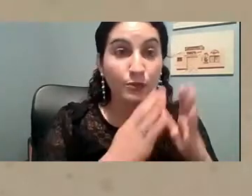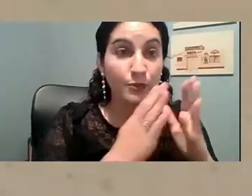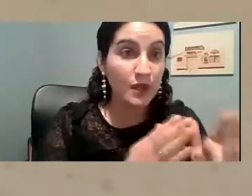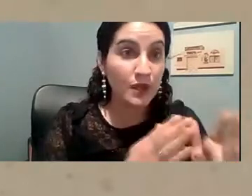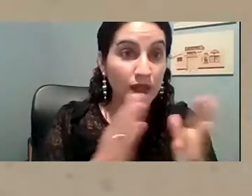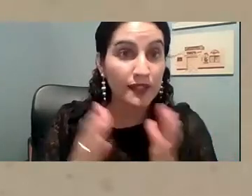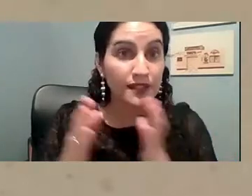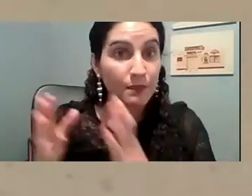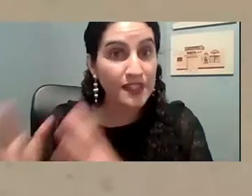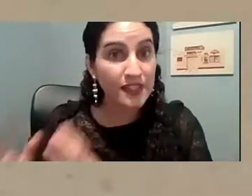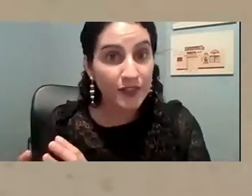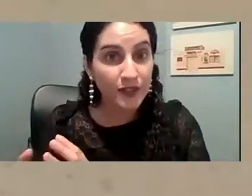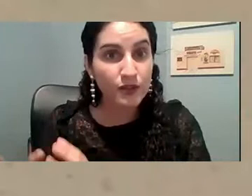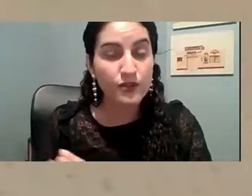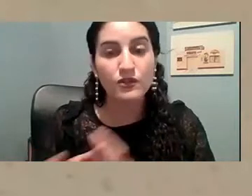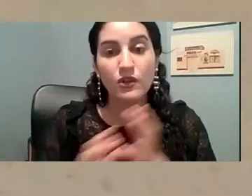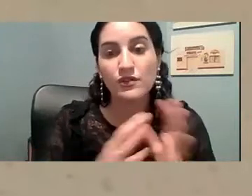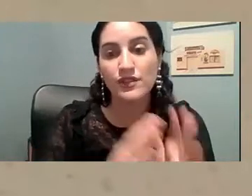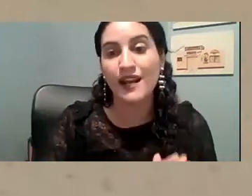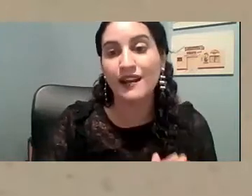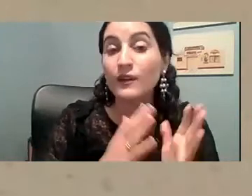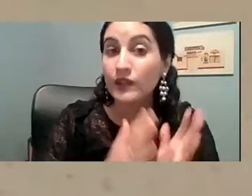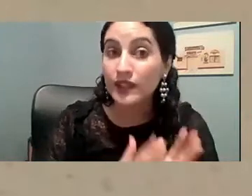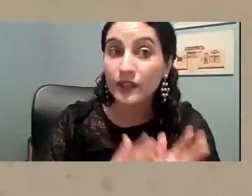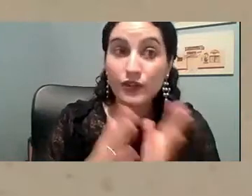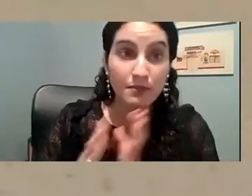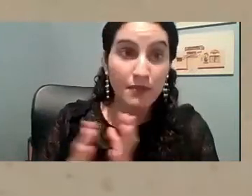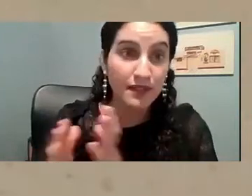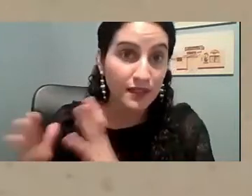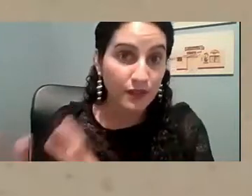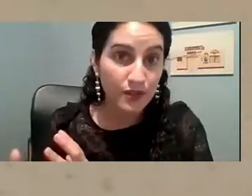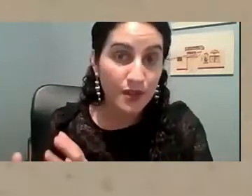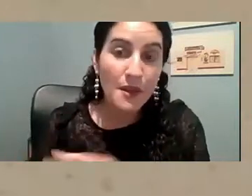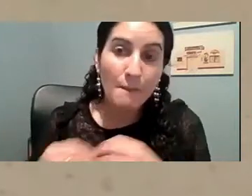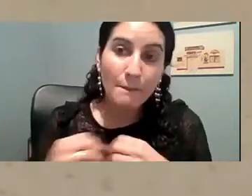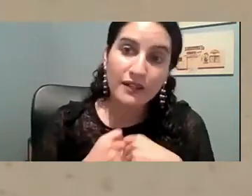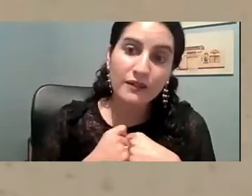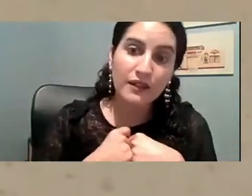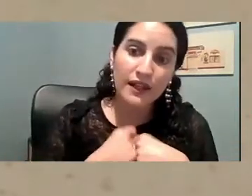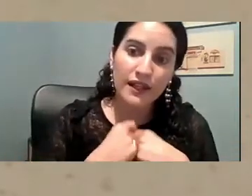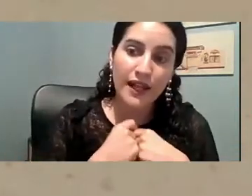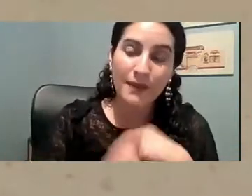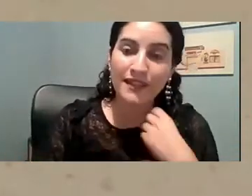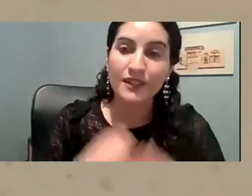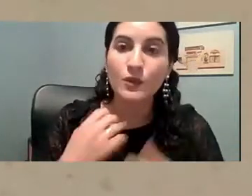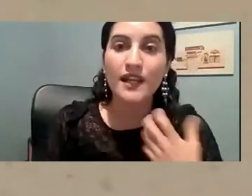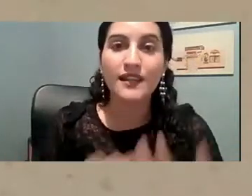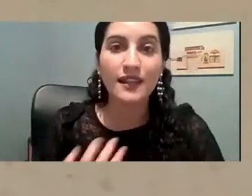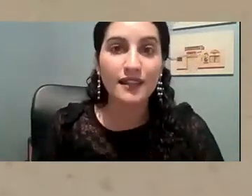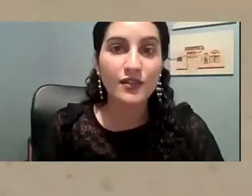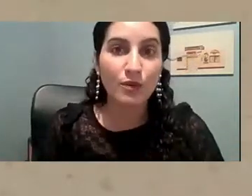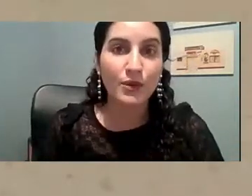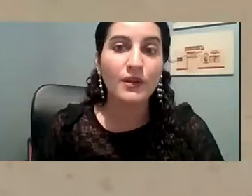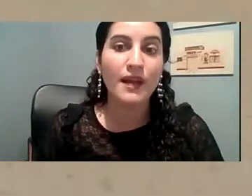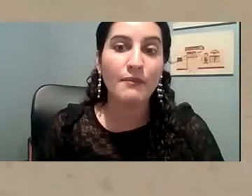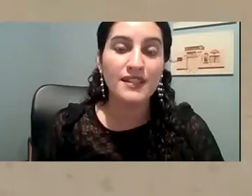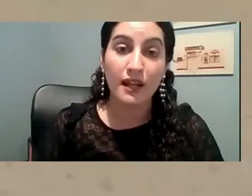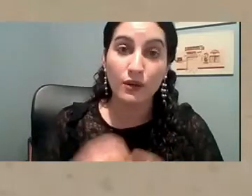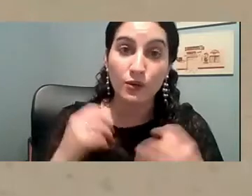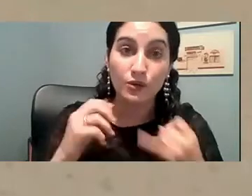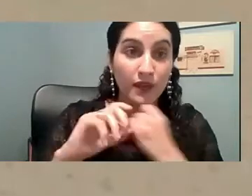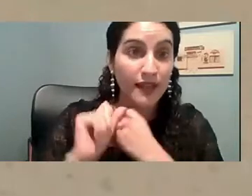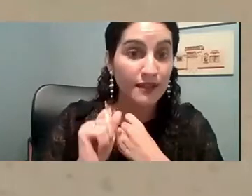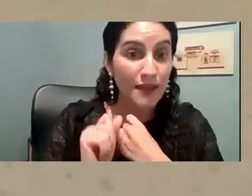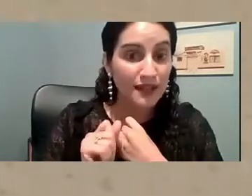a grupos escolares específicos, todos eran recorridos temáticos, pero la particularidad de estos programas